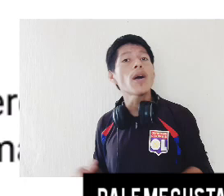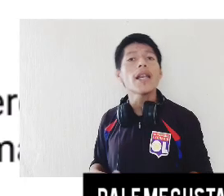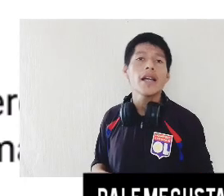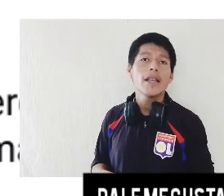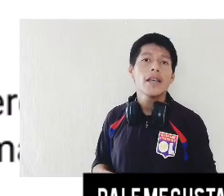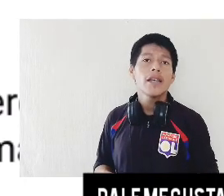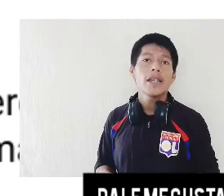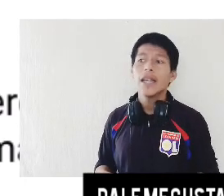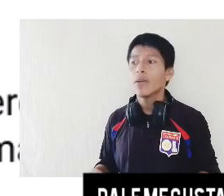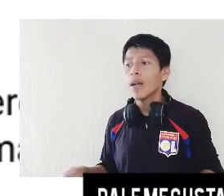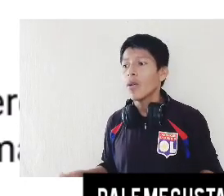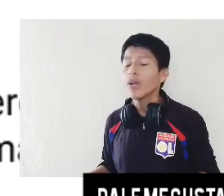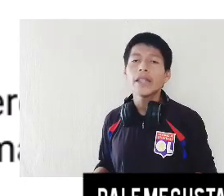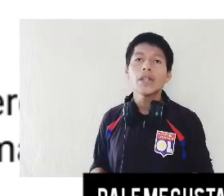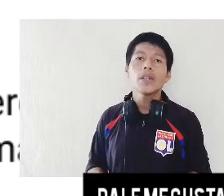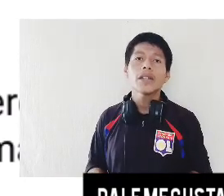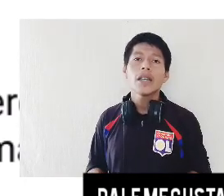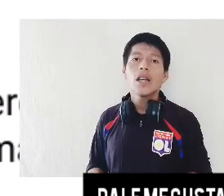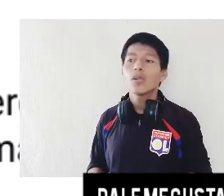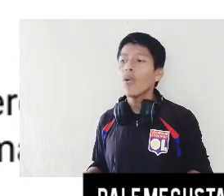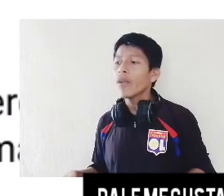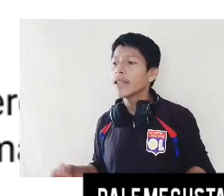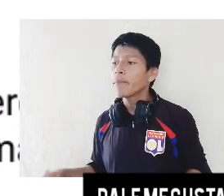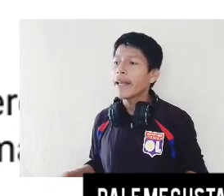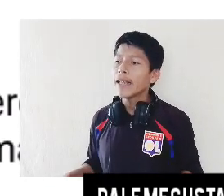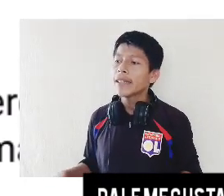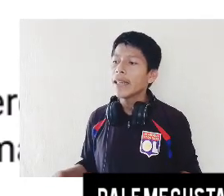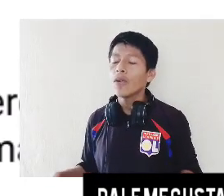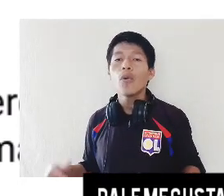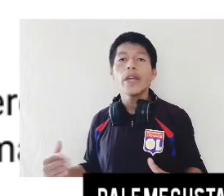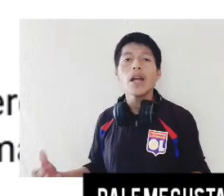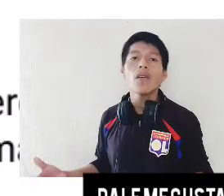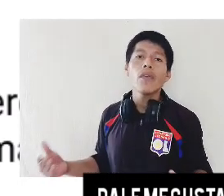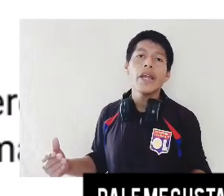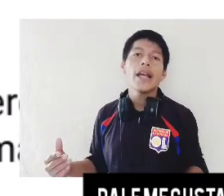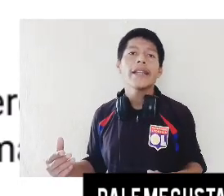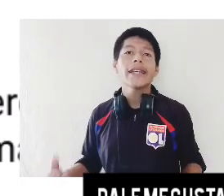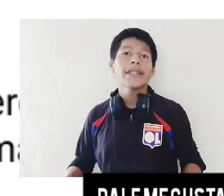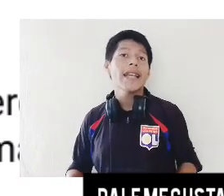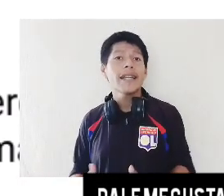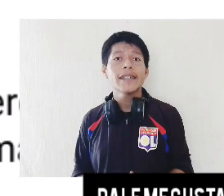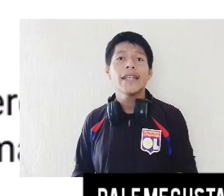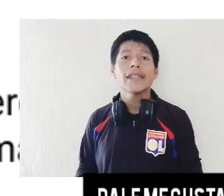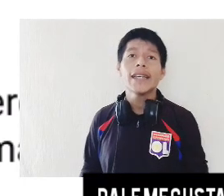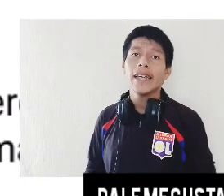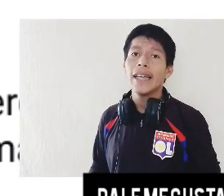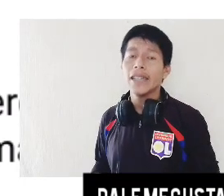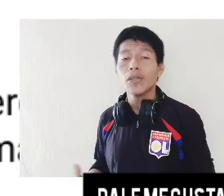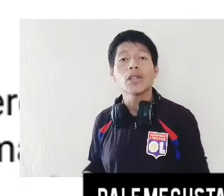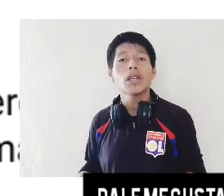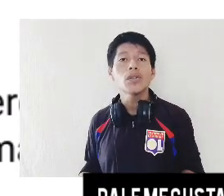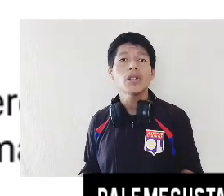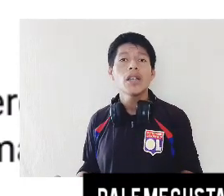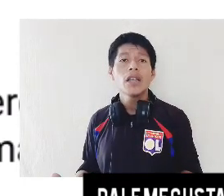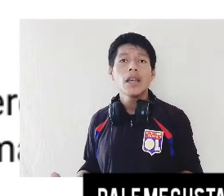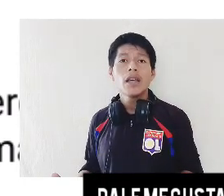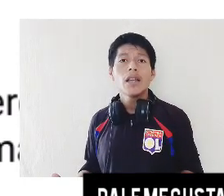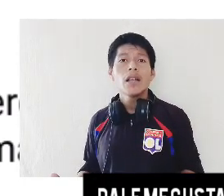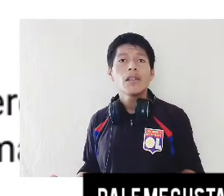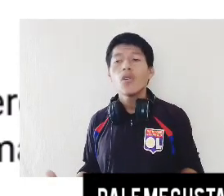en Iguala, y que el cual hoy, señores, toda esperanza del gobierno federal de esclarecer estos